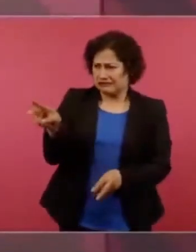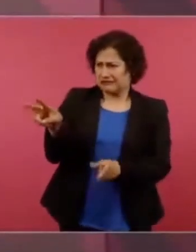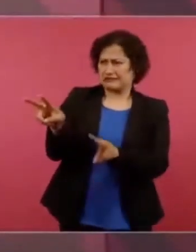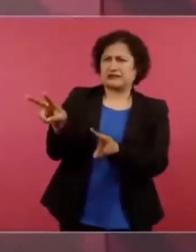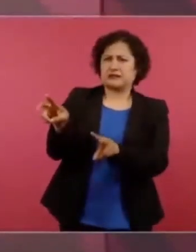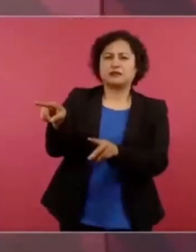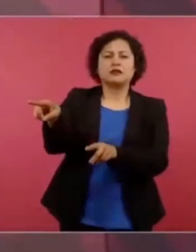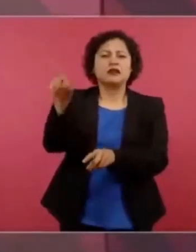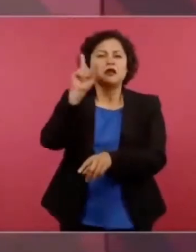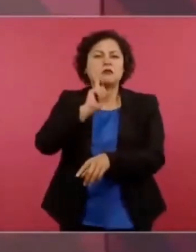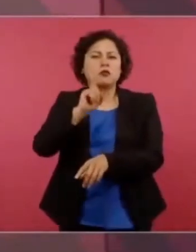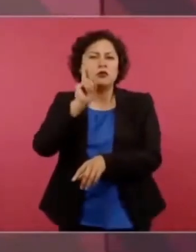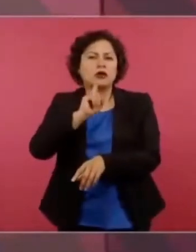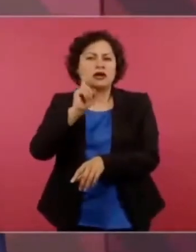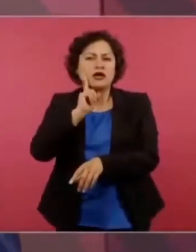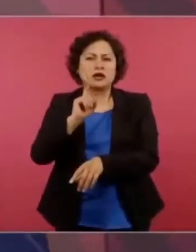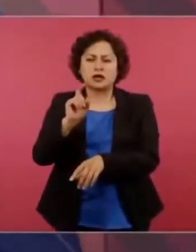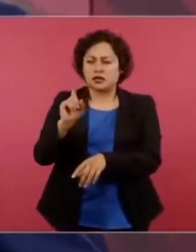Uréstegui,